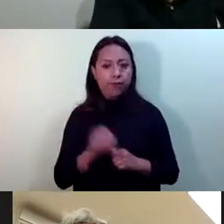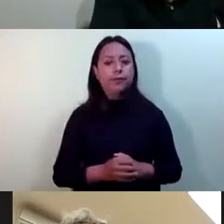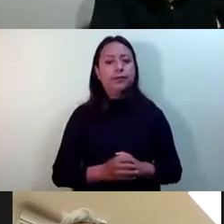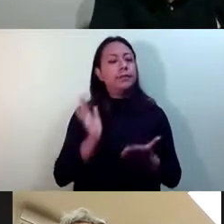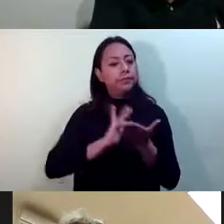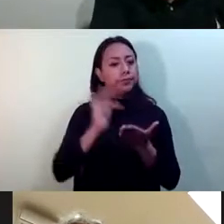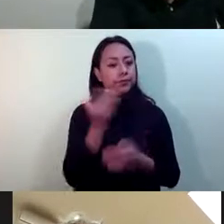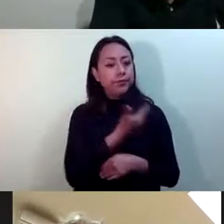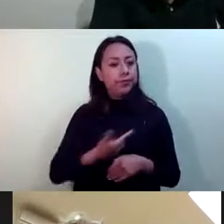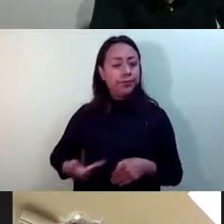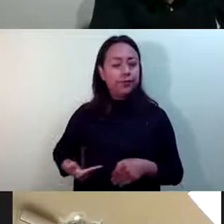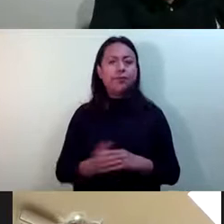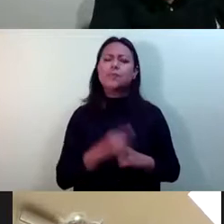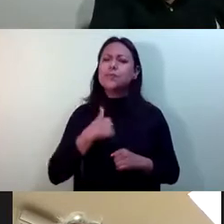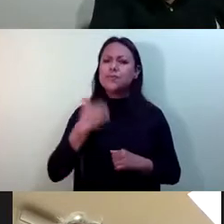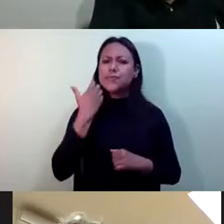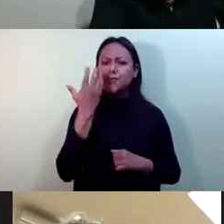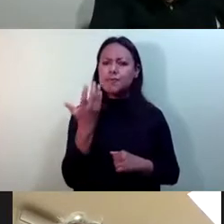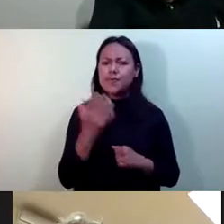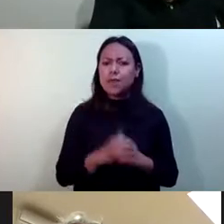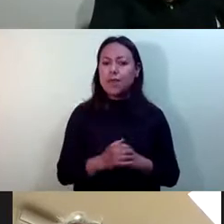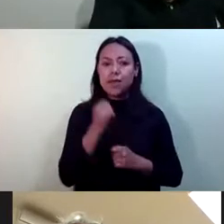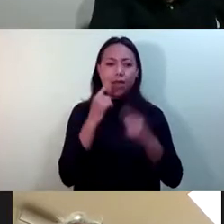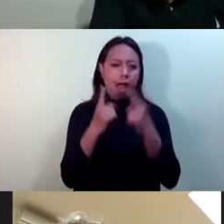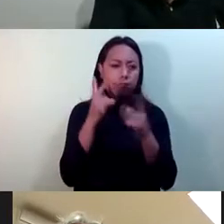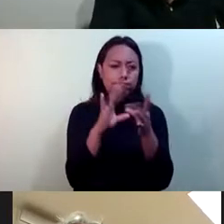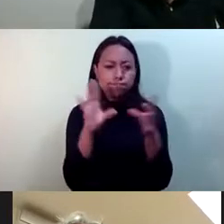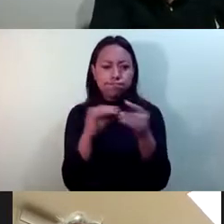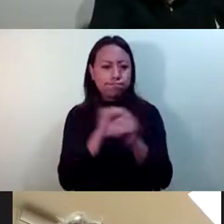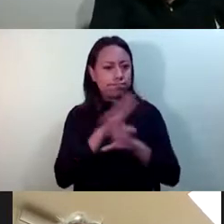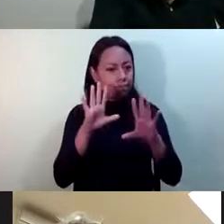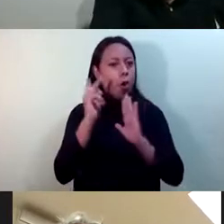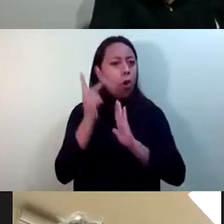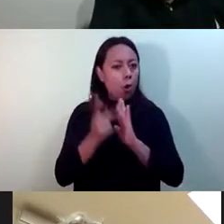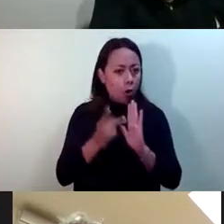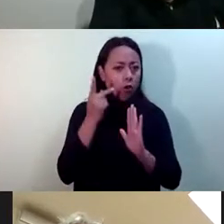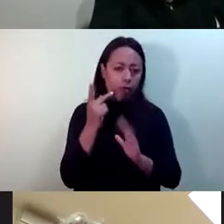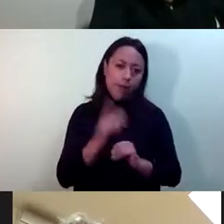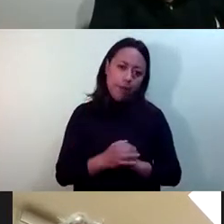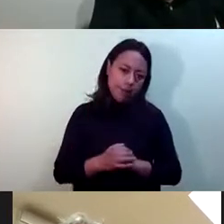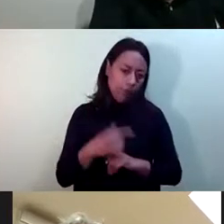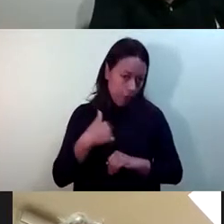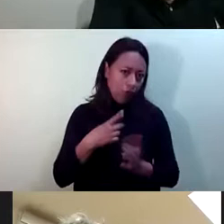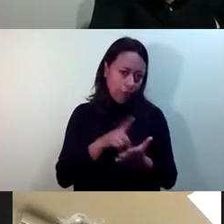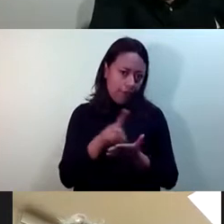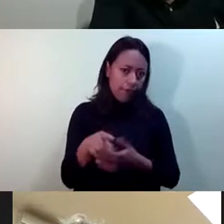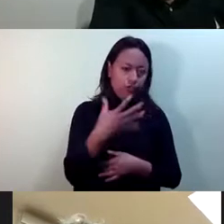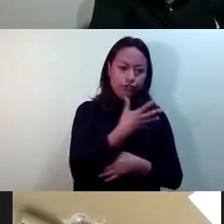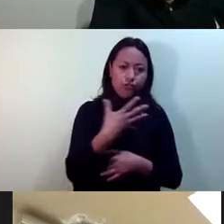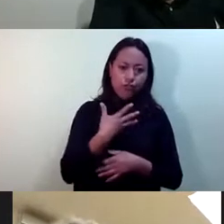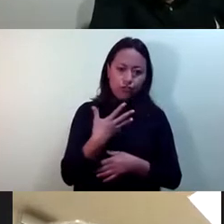Gracias, Presidenta. Yo quisiera hacer algunas precisiones, otra vez, de estricto derecho, que